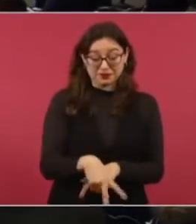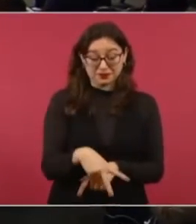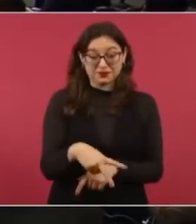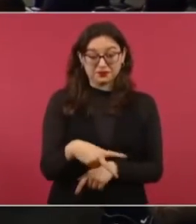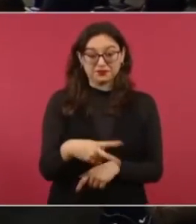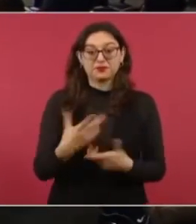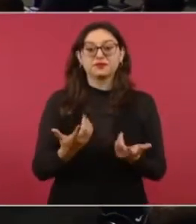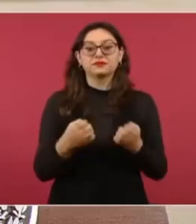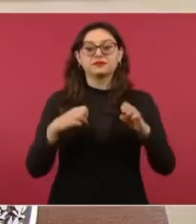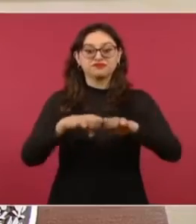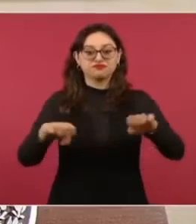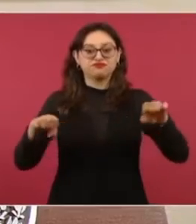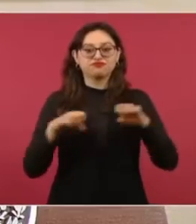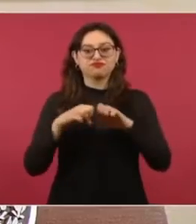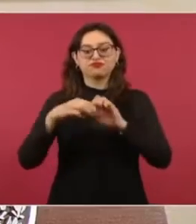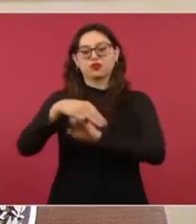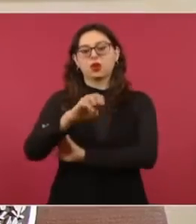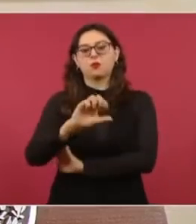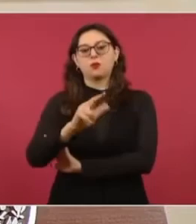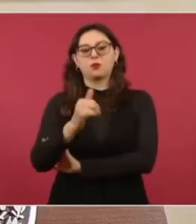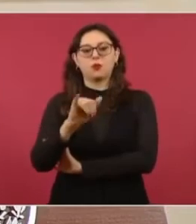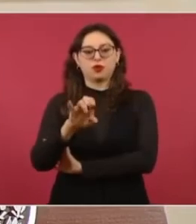del equipo de Mochis